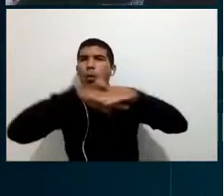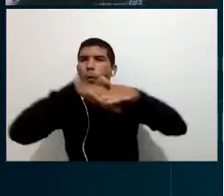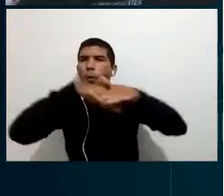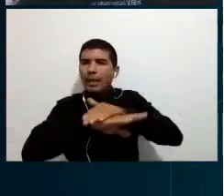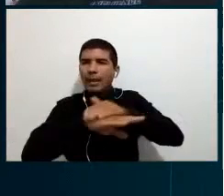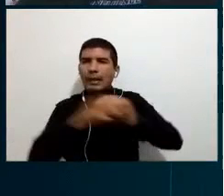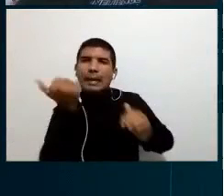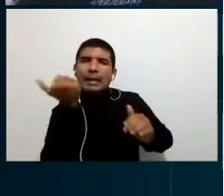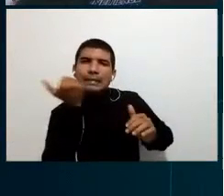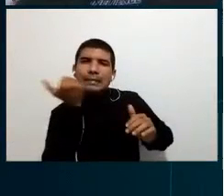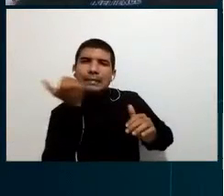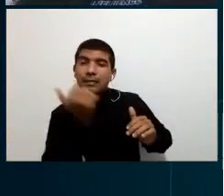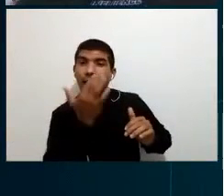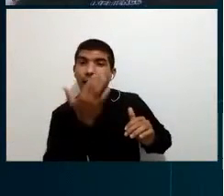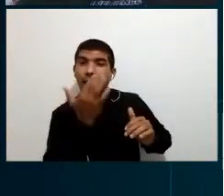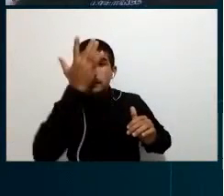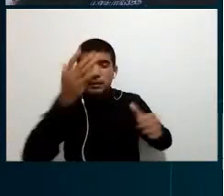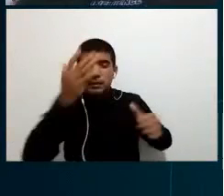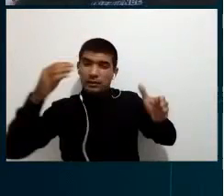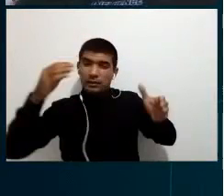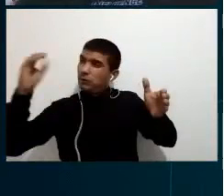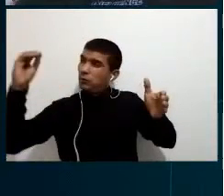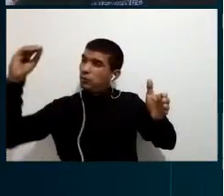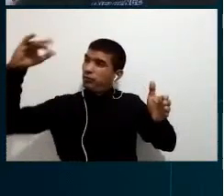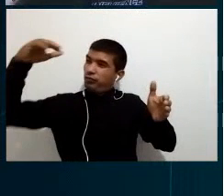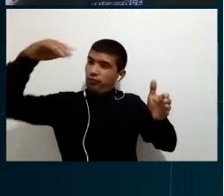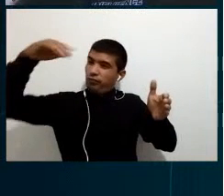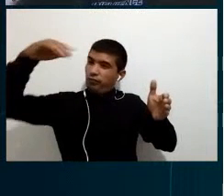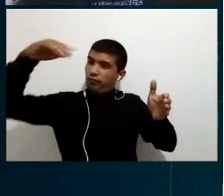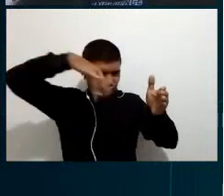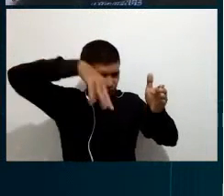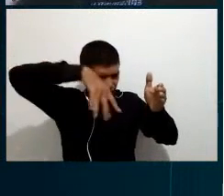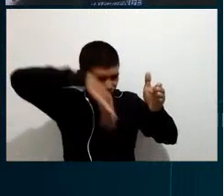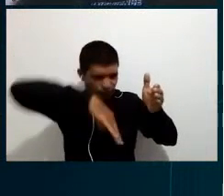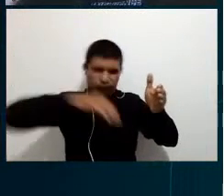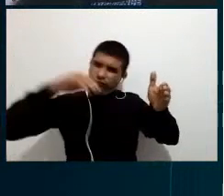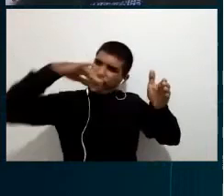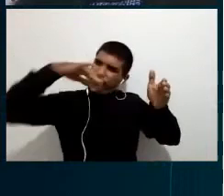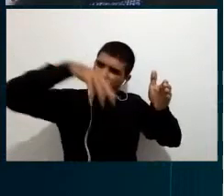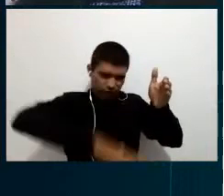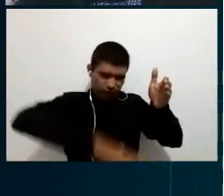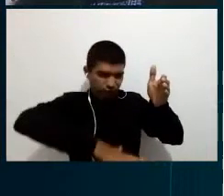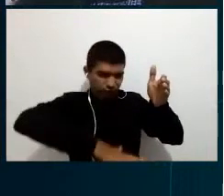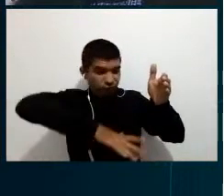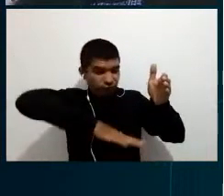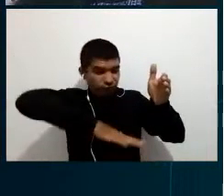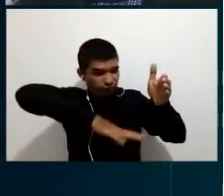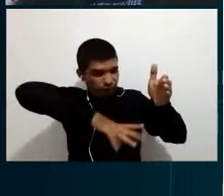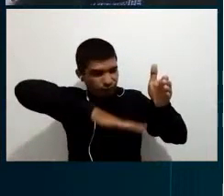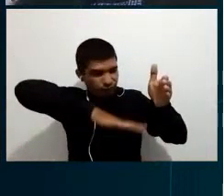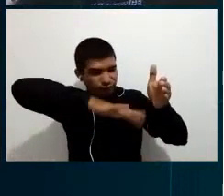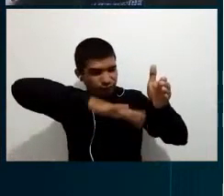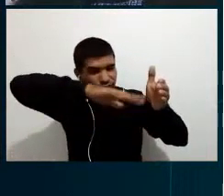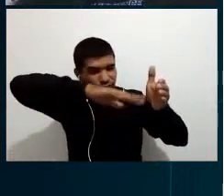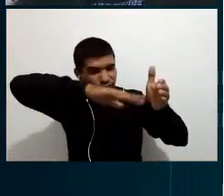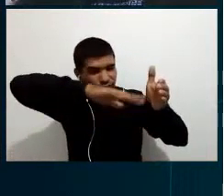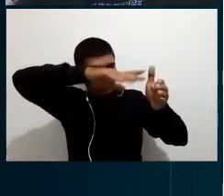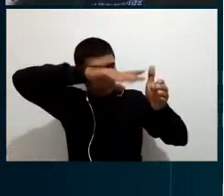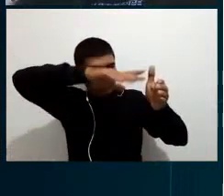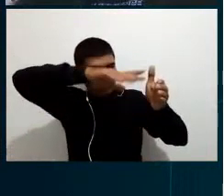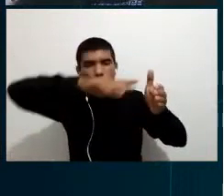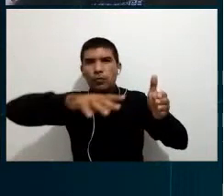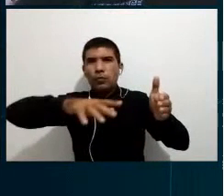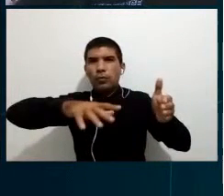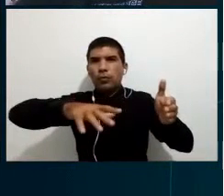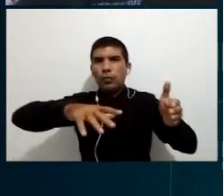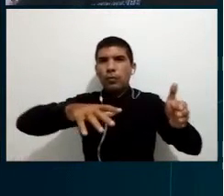SF6. Y esta compacta en el nivel de 44 tendría una vida útil